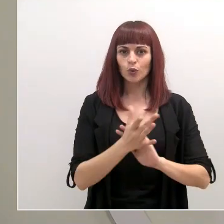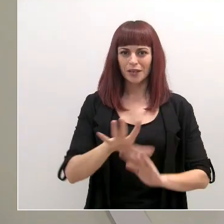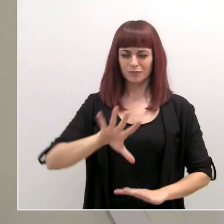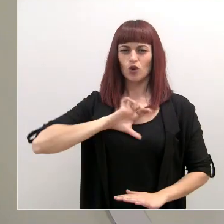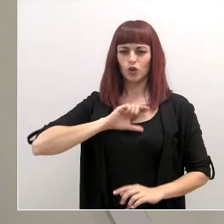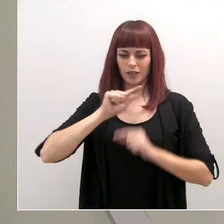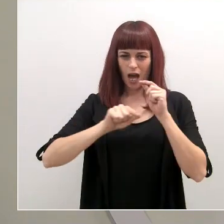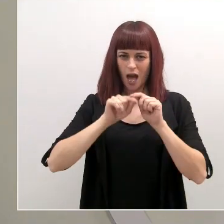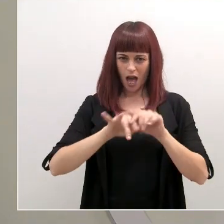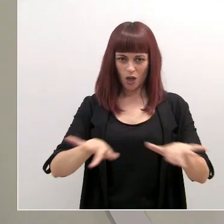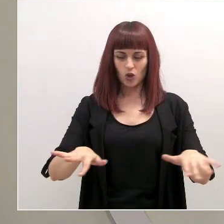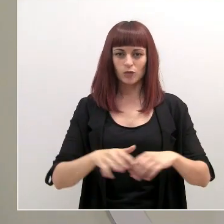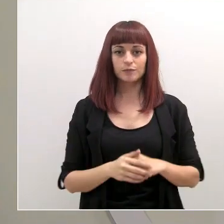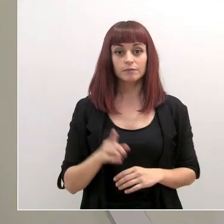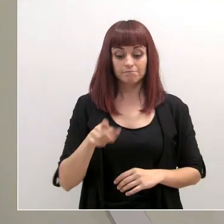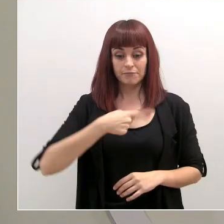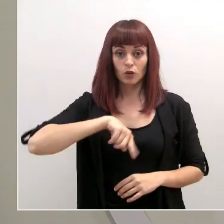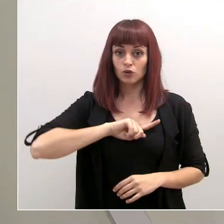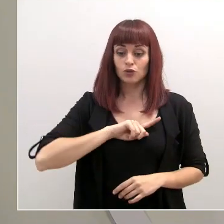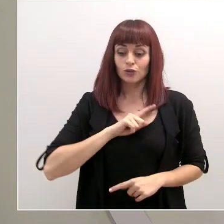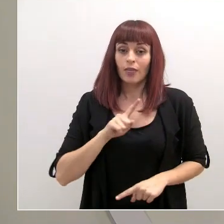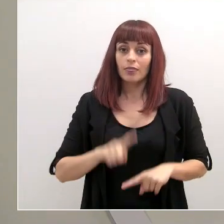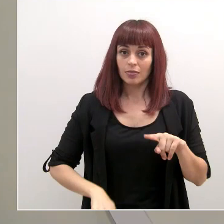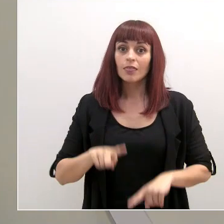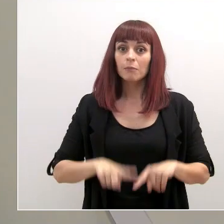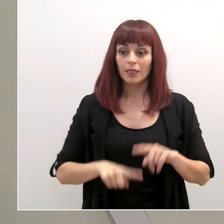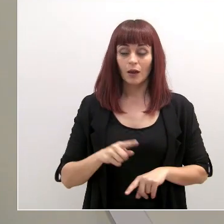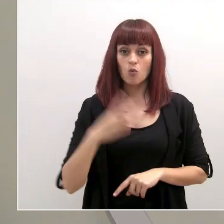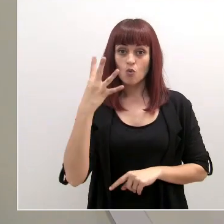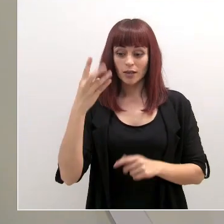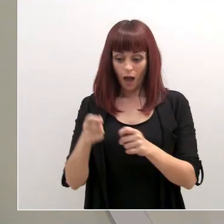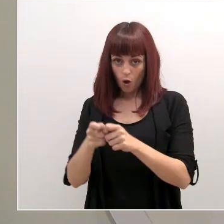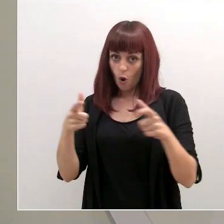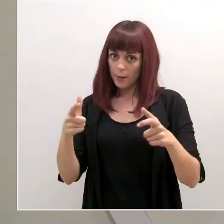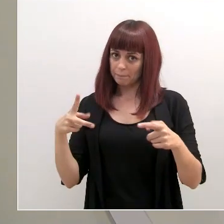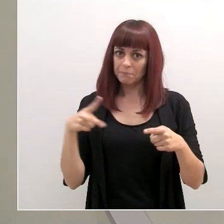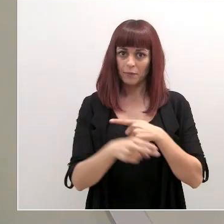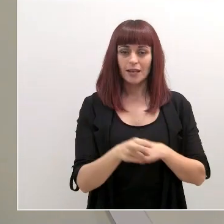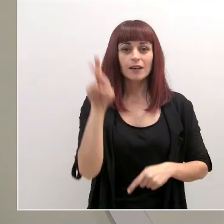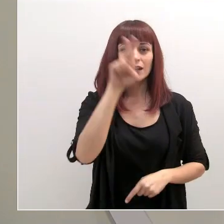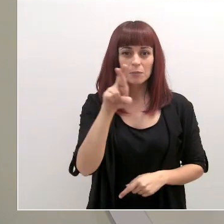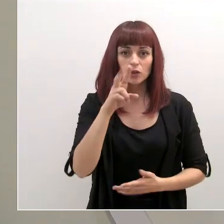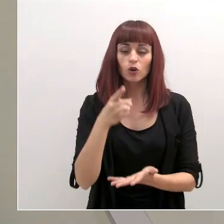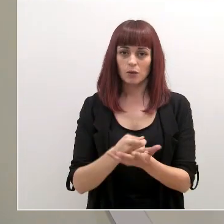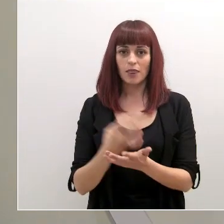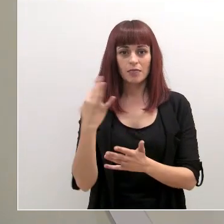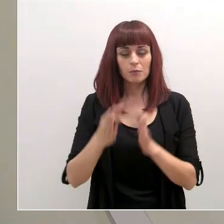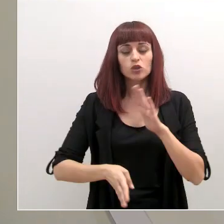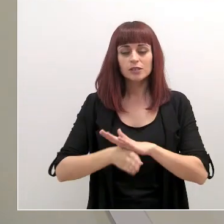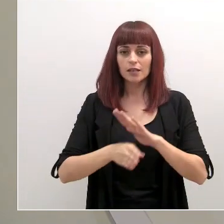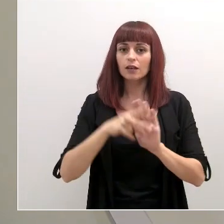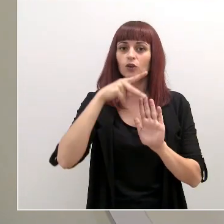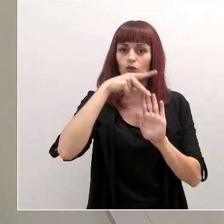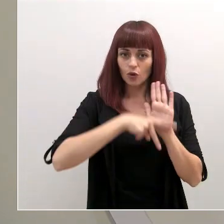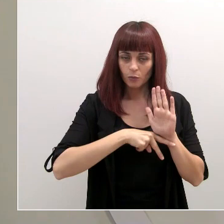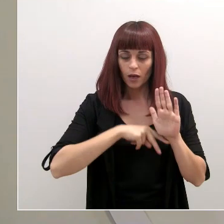contagio y de que nosotros depende que no haya una cuarta ola. Y vuelvo a repetir, hay que seguir cumpliendo las